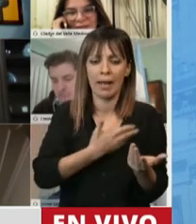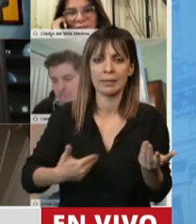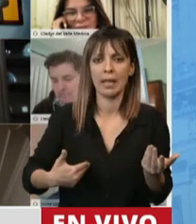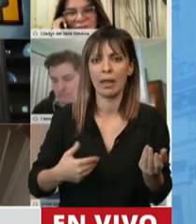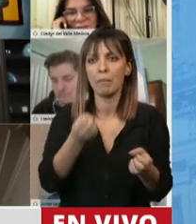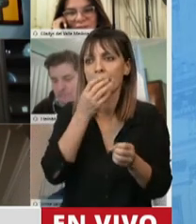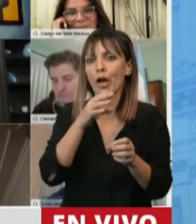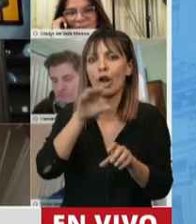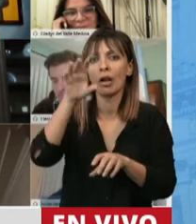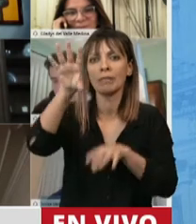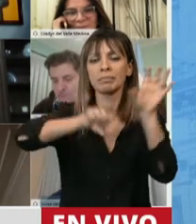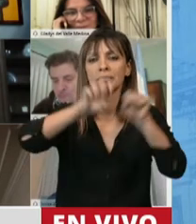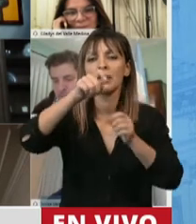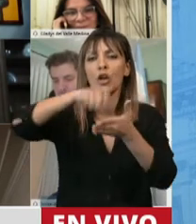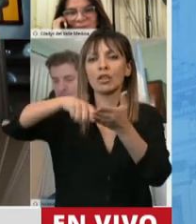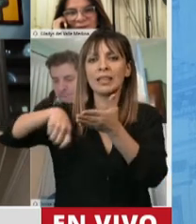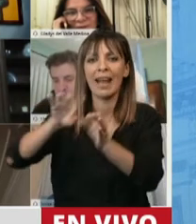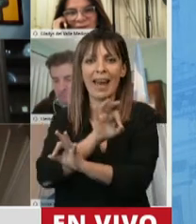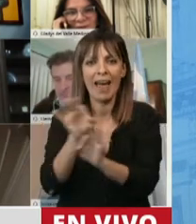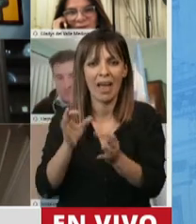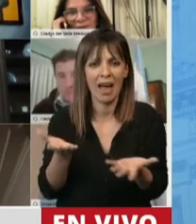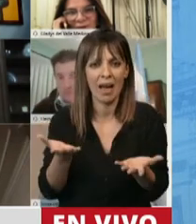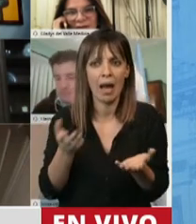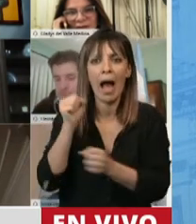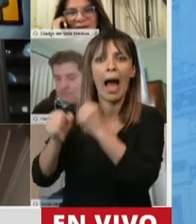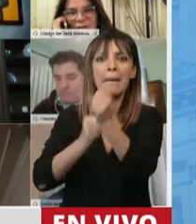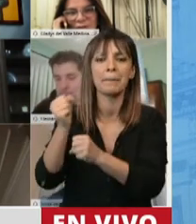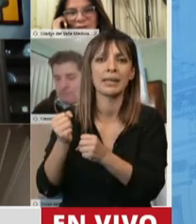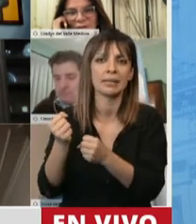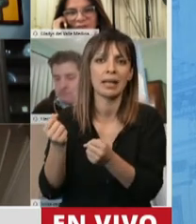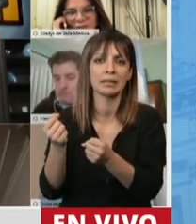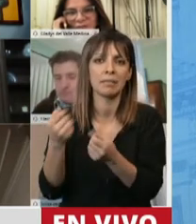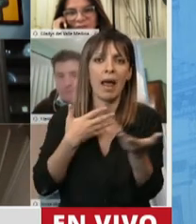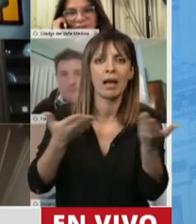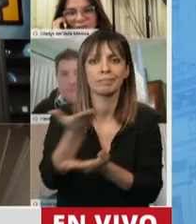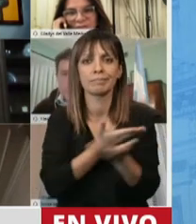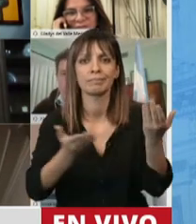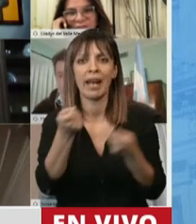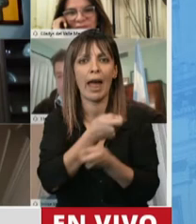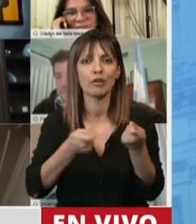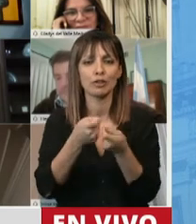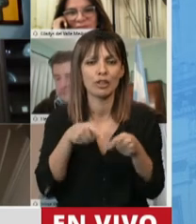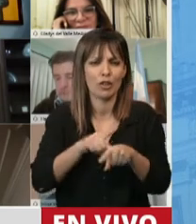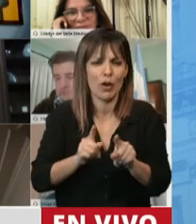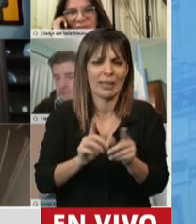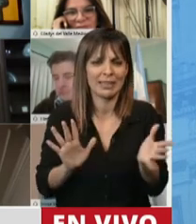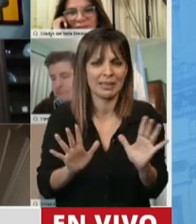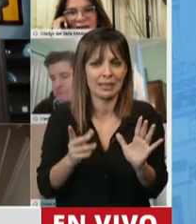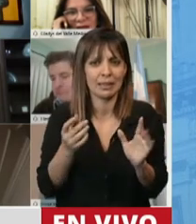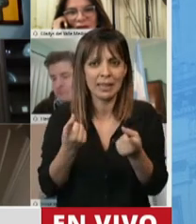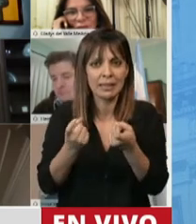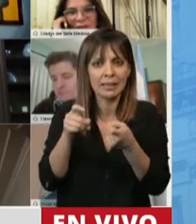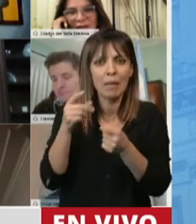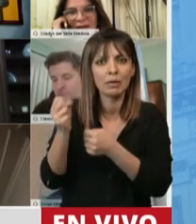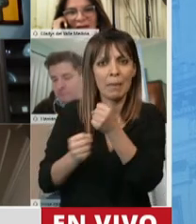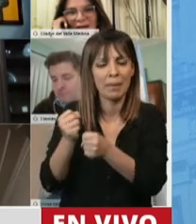en ninguna provincia ni la Administración Nacional a empresas SAS como proveedoras. Y eso no pasa. Por eso